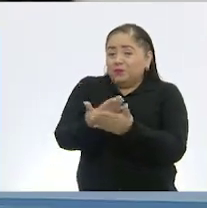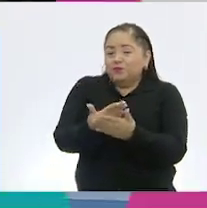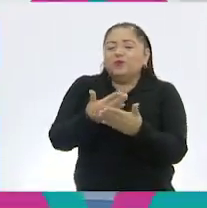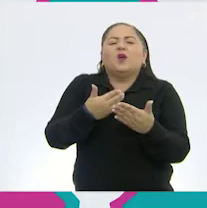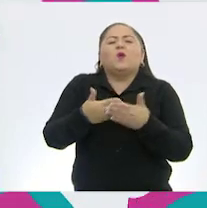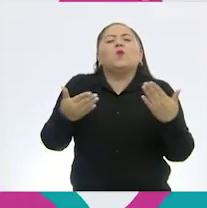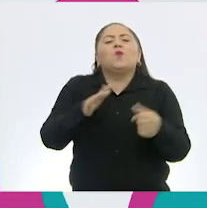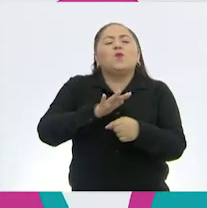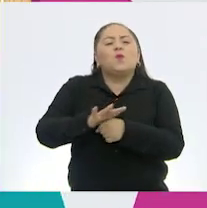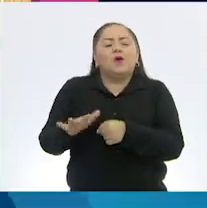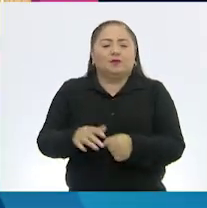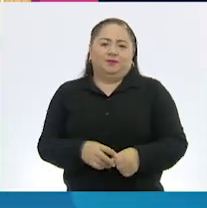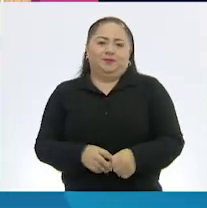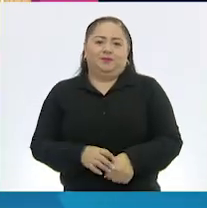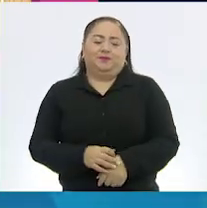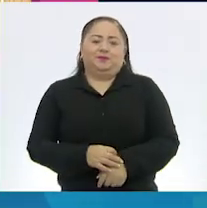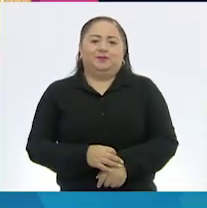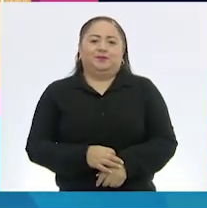siguiente.